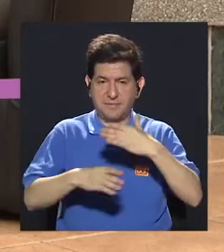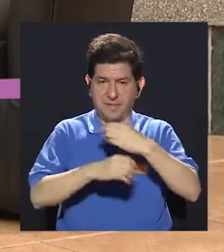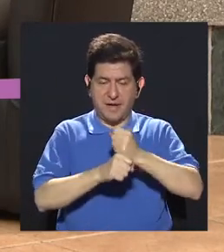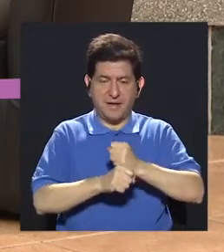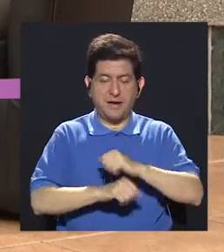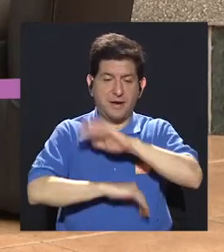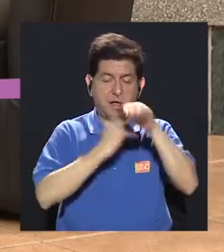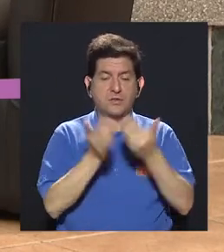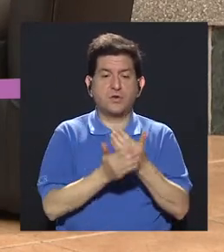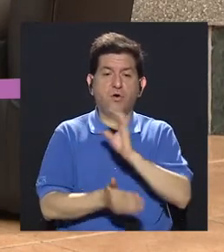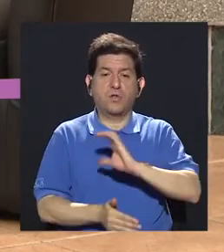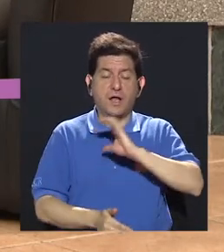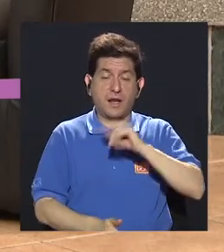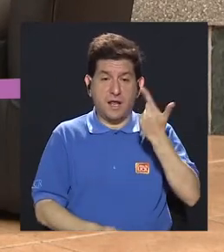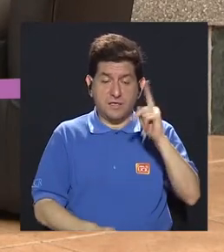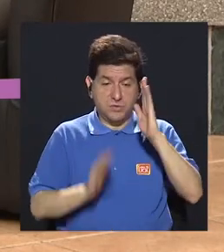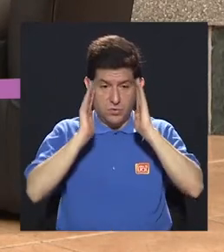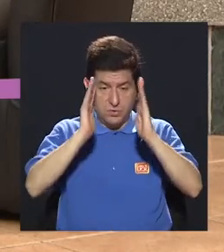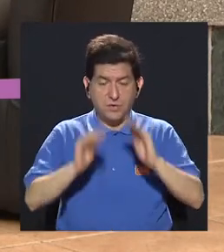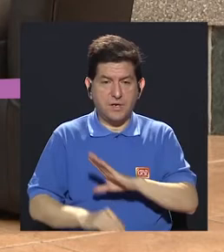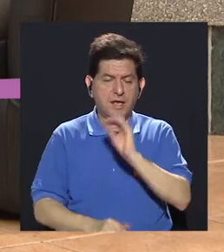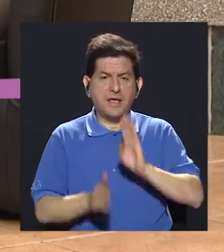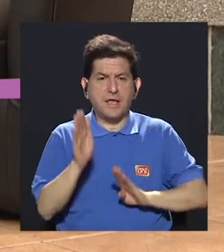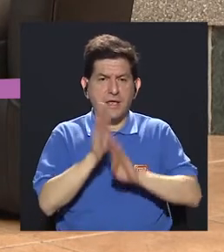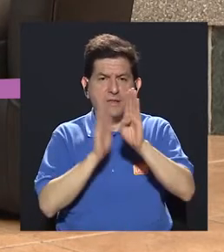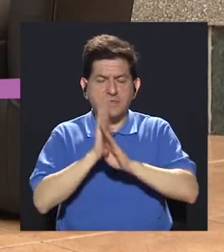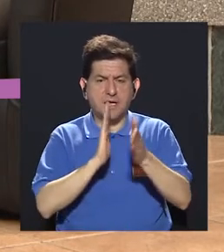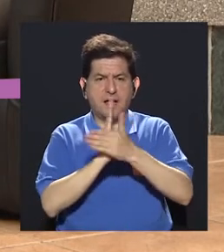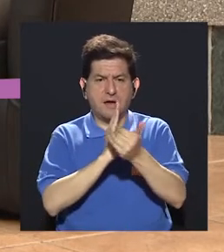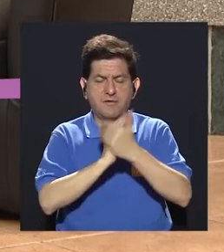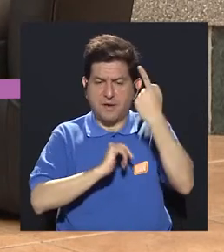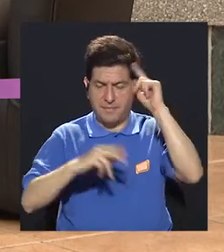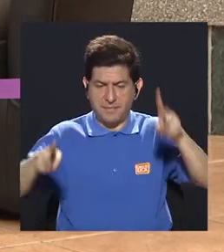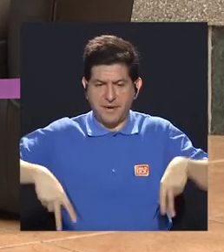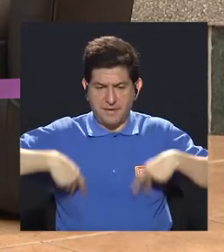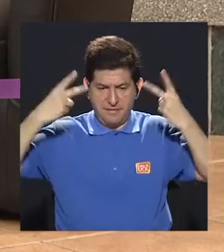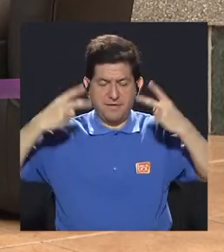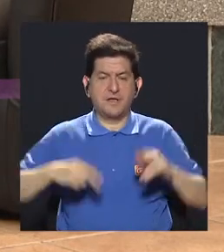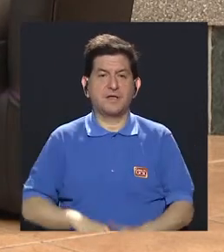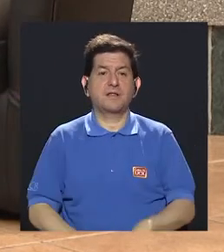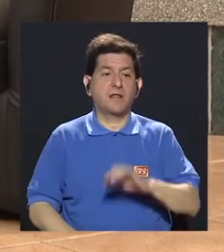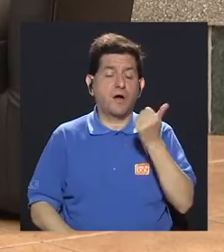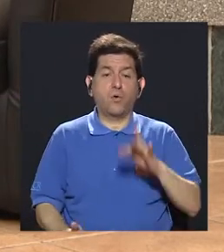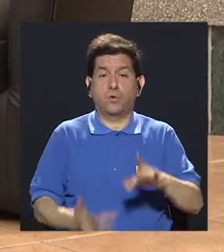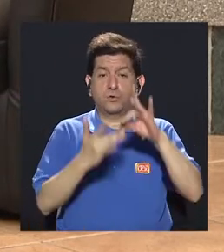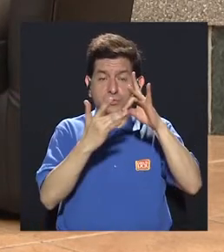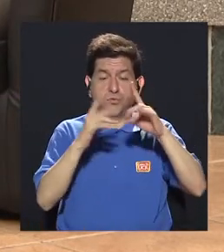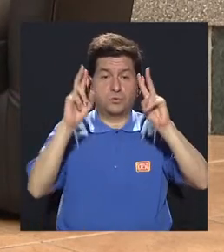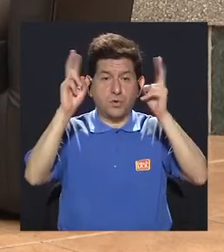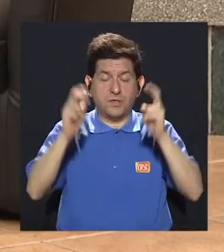trabaja todas las conductas de riesgo y cómo desarrollar destrezas para la vida. Y hay otros